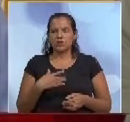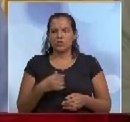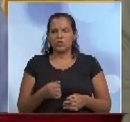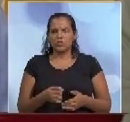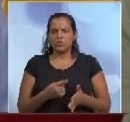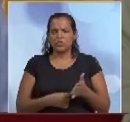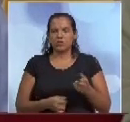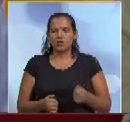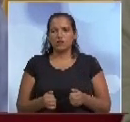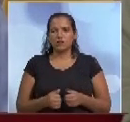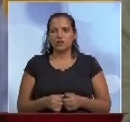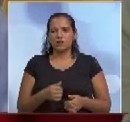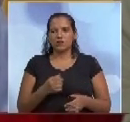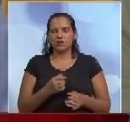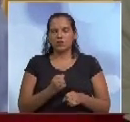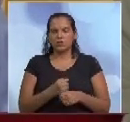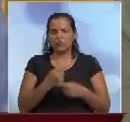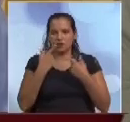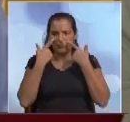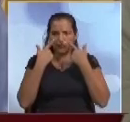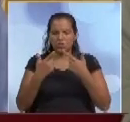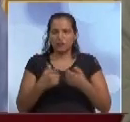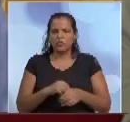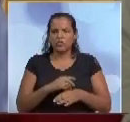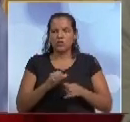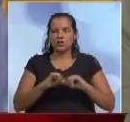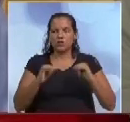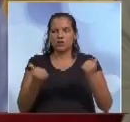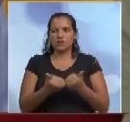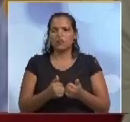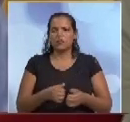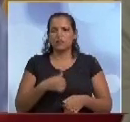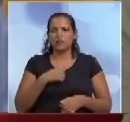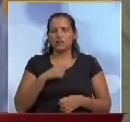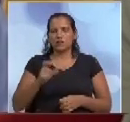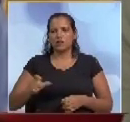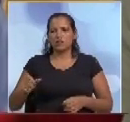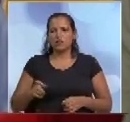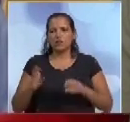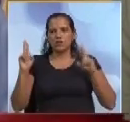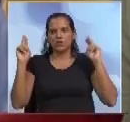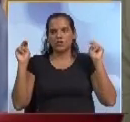consolide el control social y el empoderamiento ciudadano